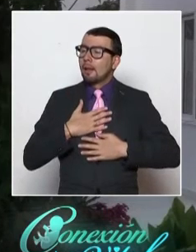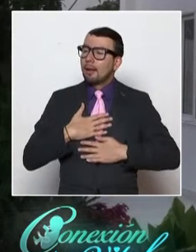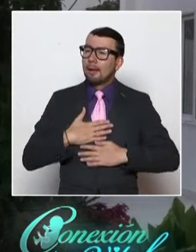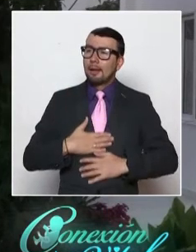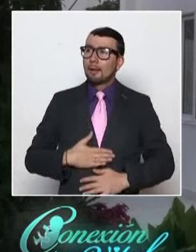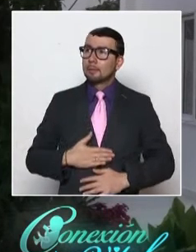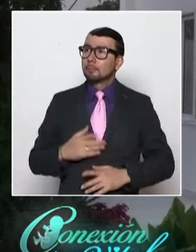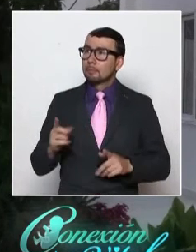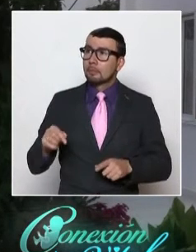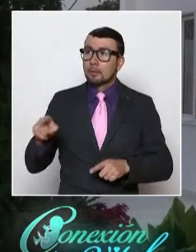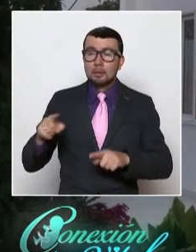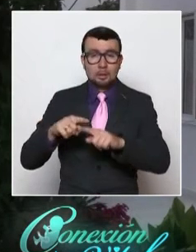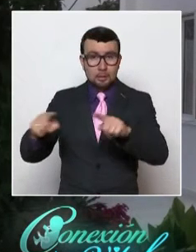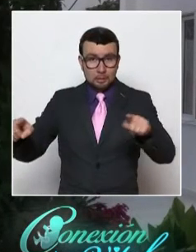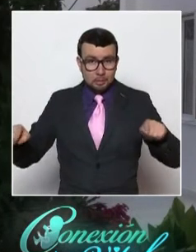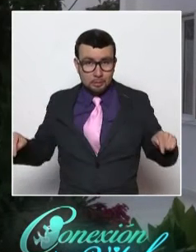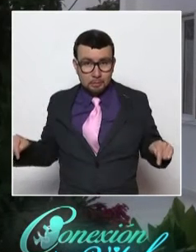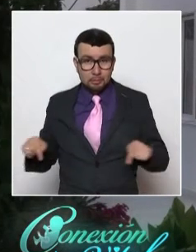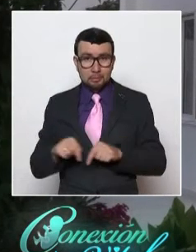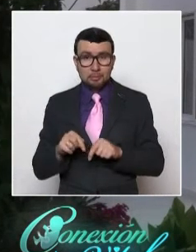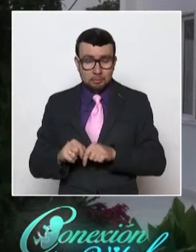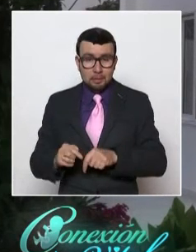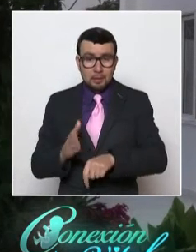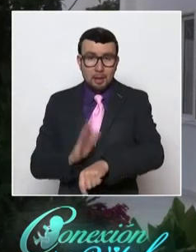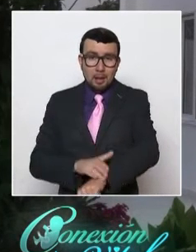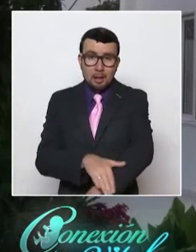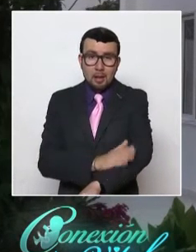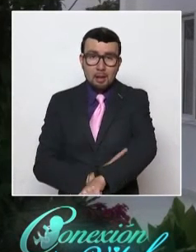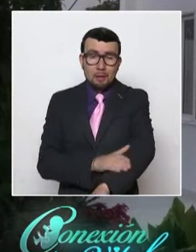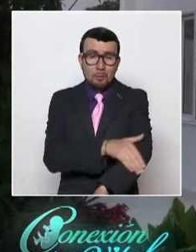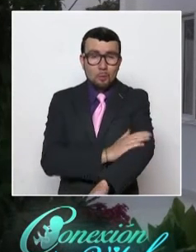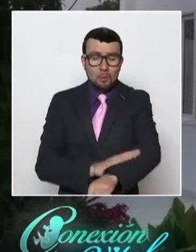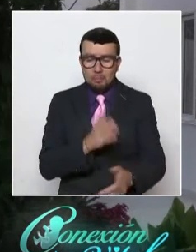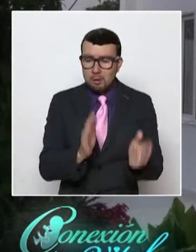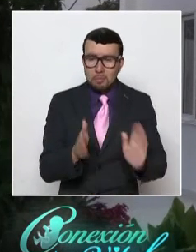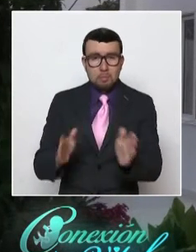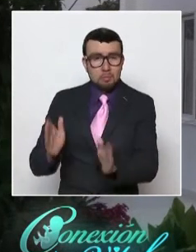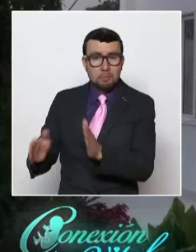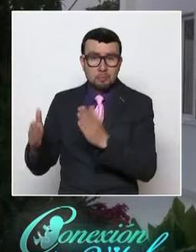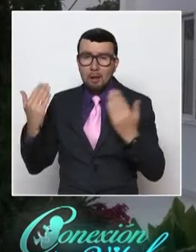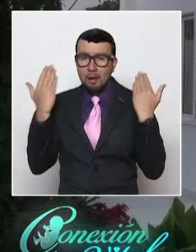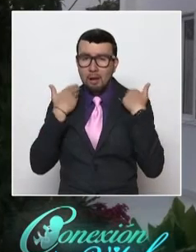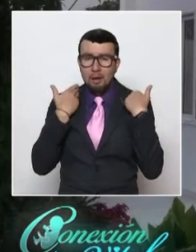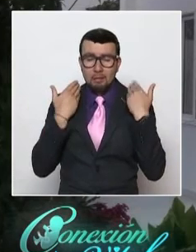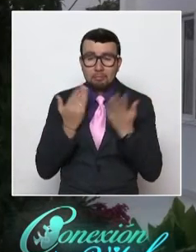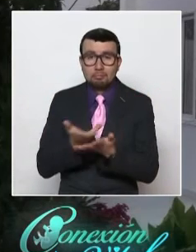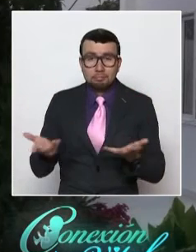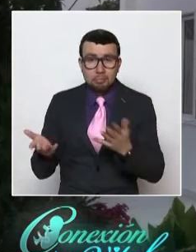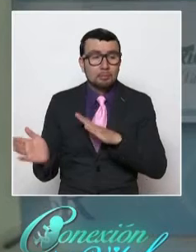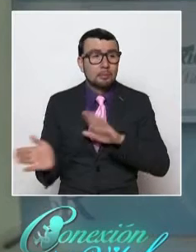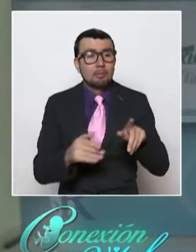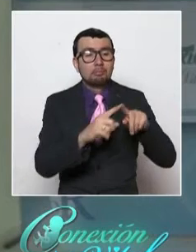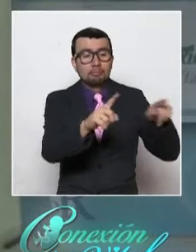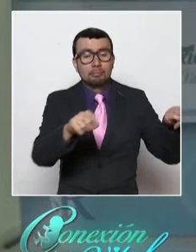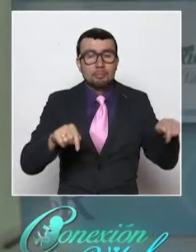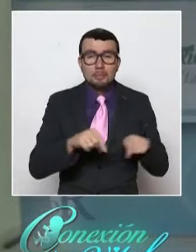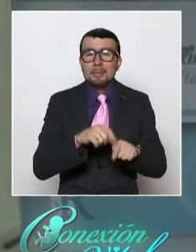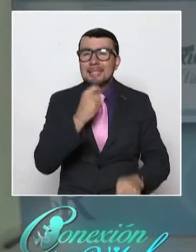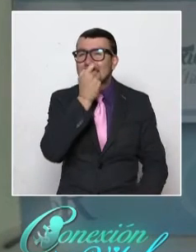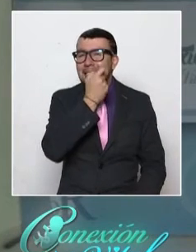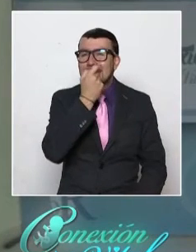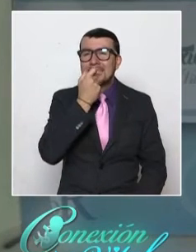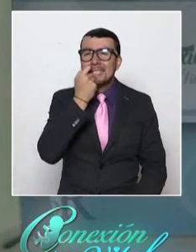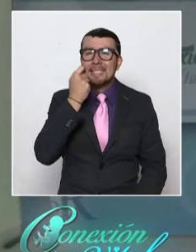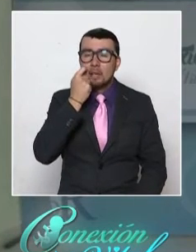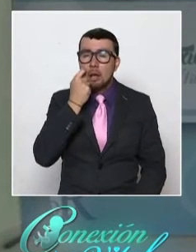de masajes, las salas de odontología son. La gente cambia el